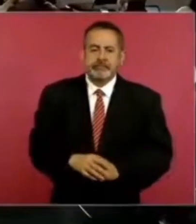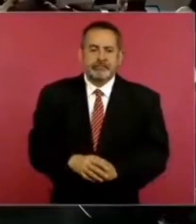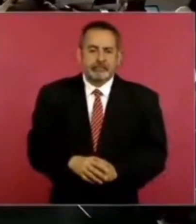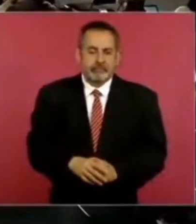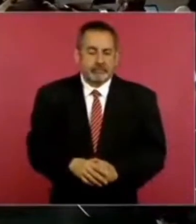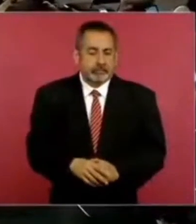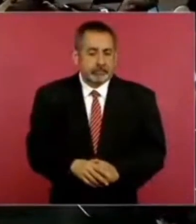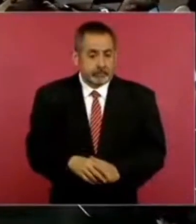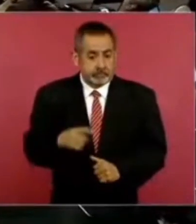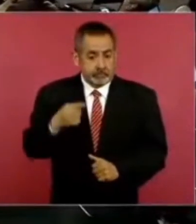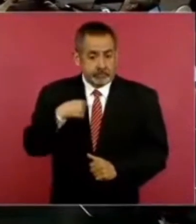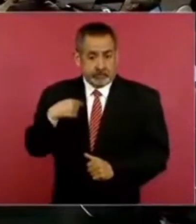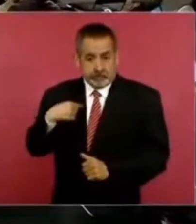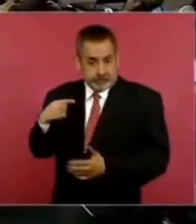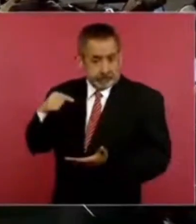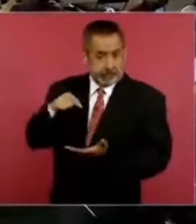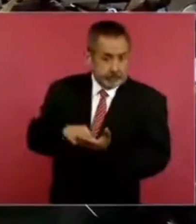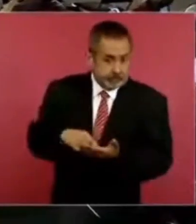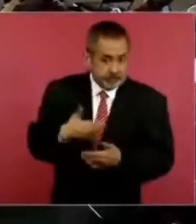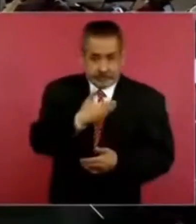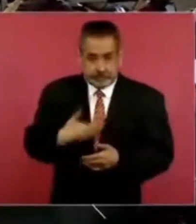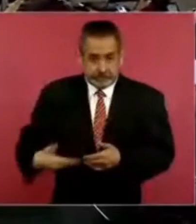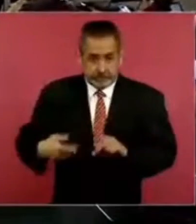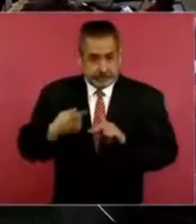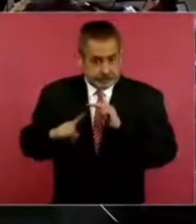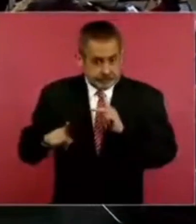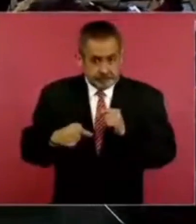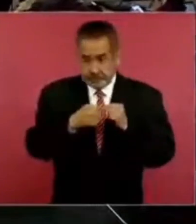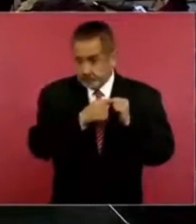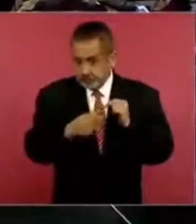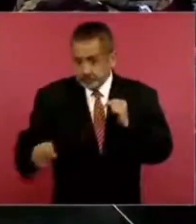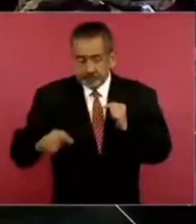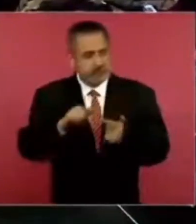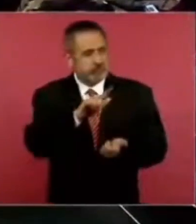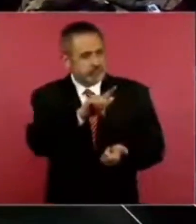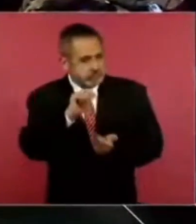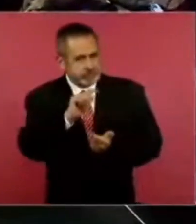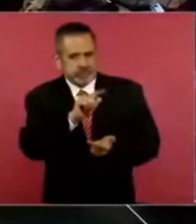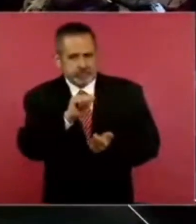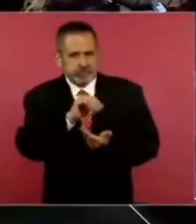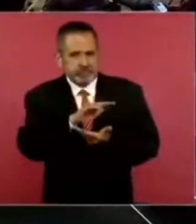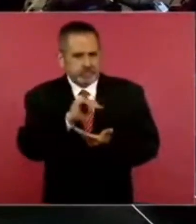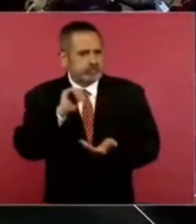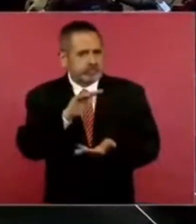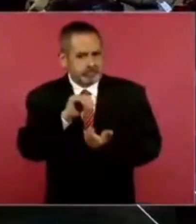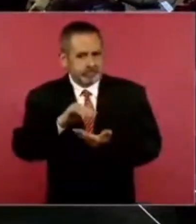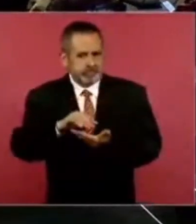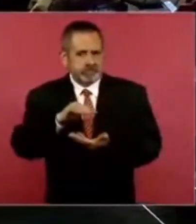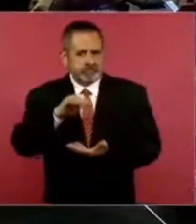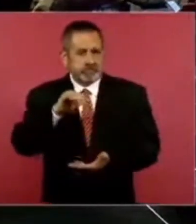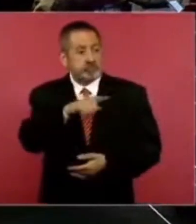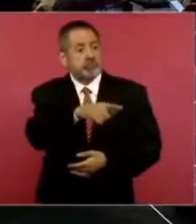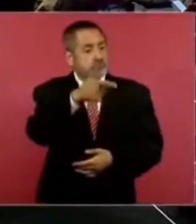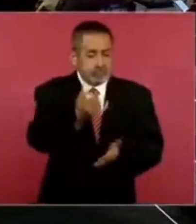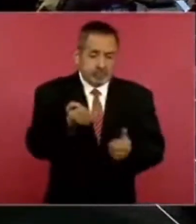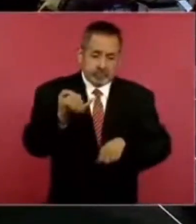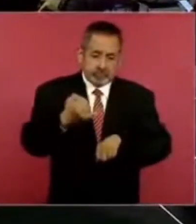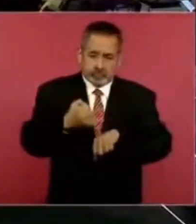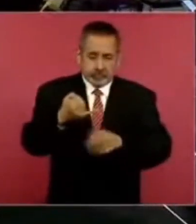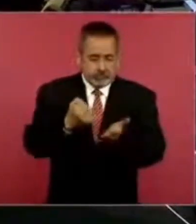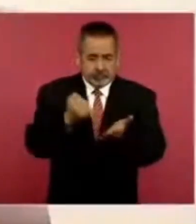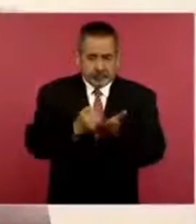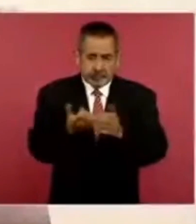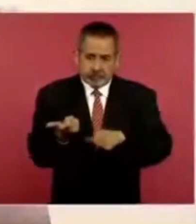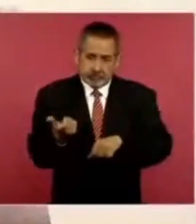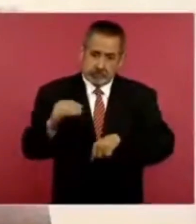Pero desde que llegamos ha ido creciendo la recaudación sin aumentar